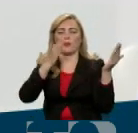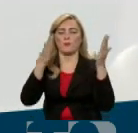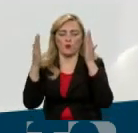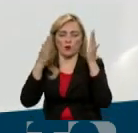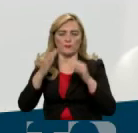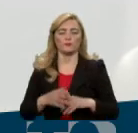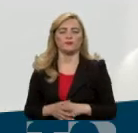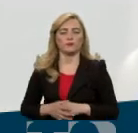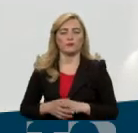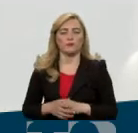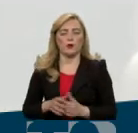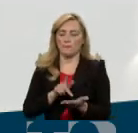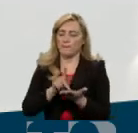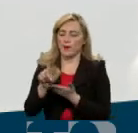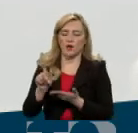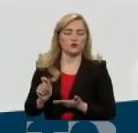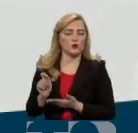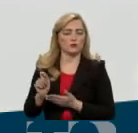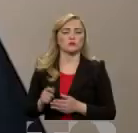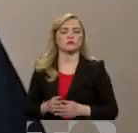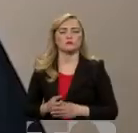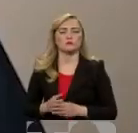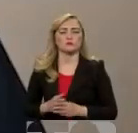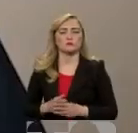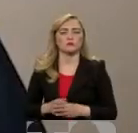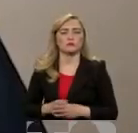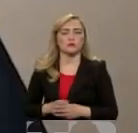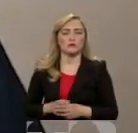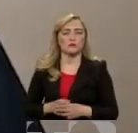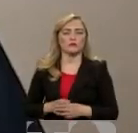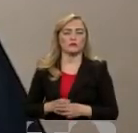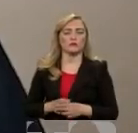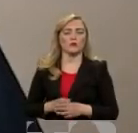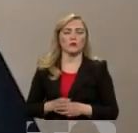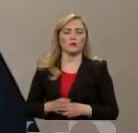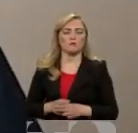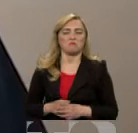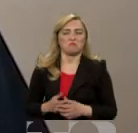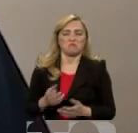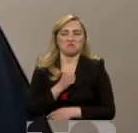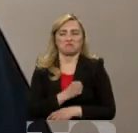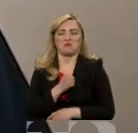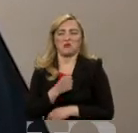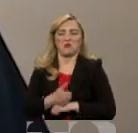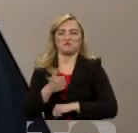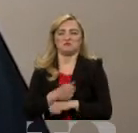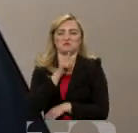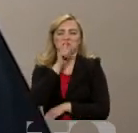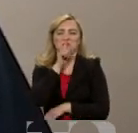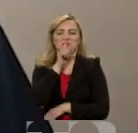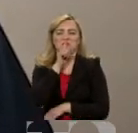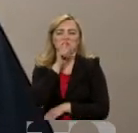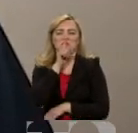ocasionales y recibirán la remuneración correspondiente. Pero lamentablemente al momento las autoridades han mantenido un silencio